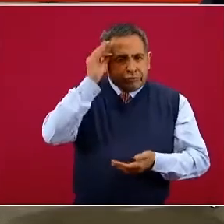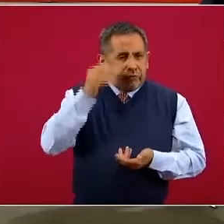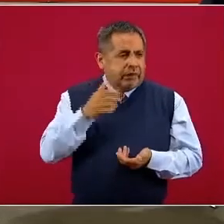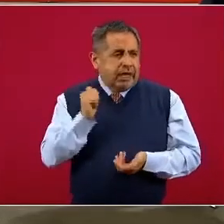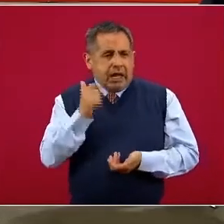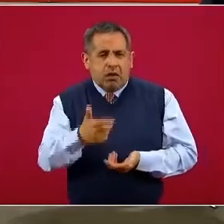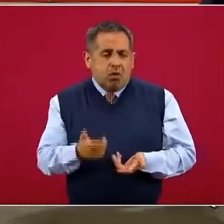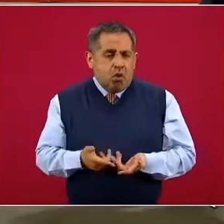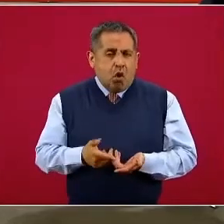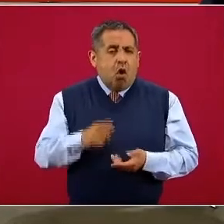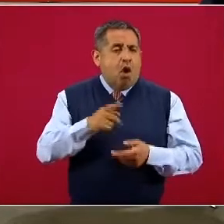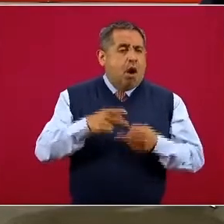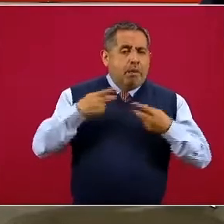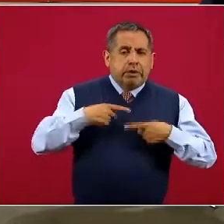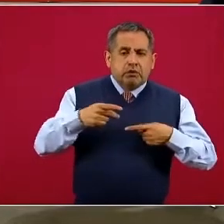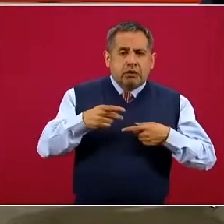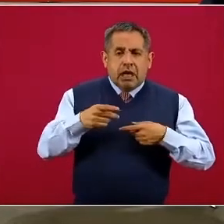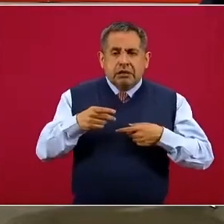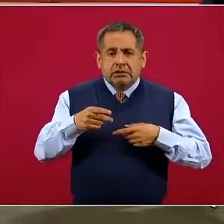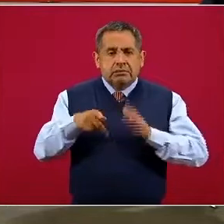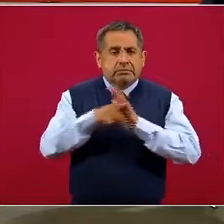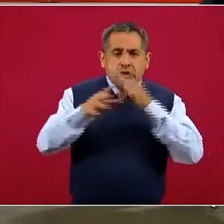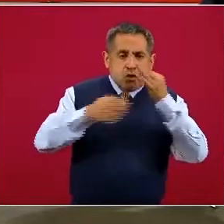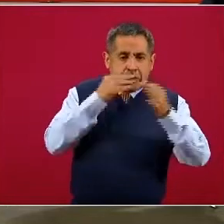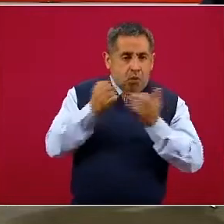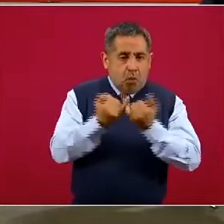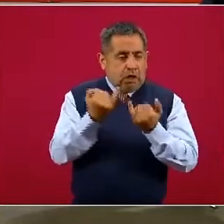en informadores como ustedes,